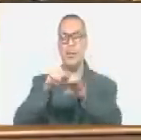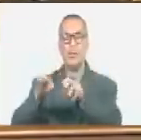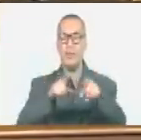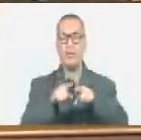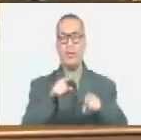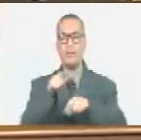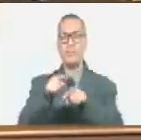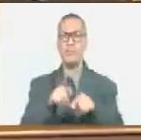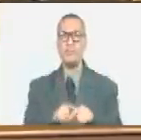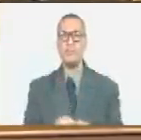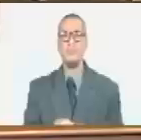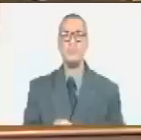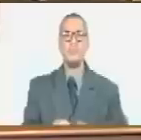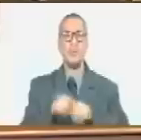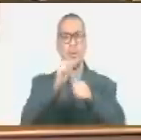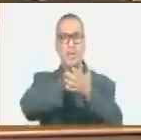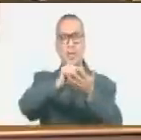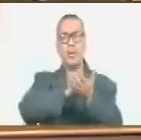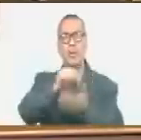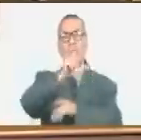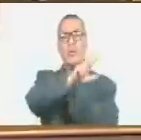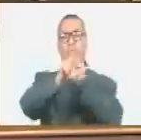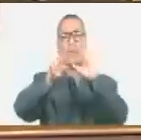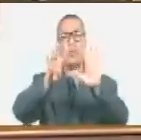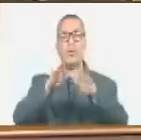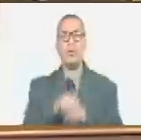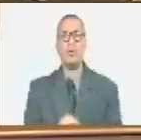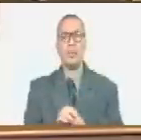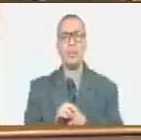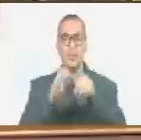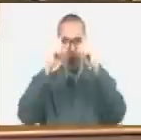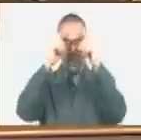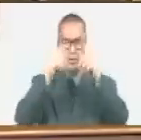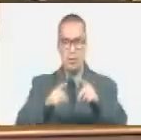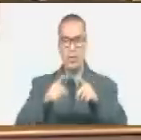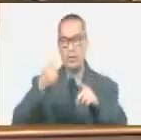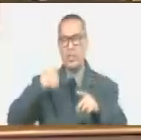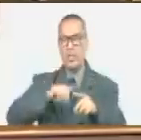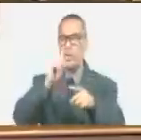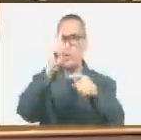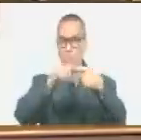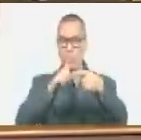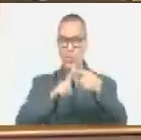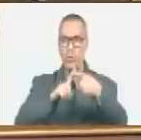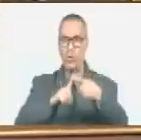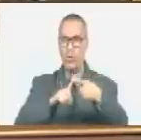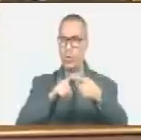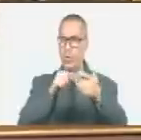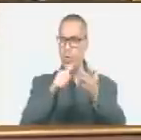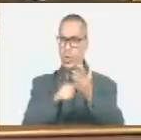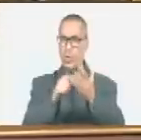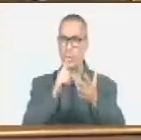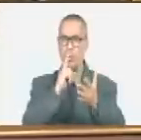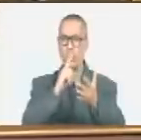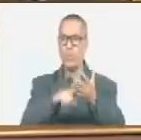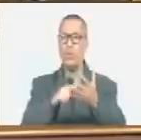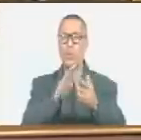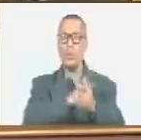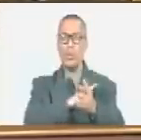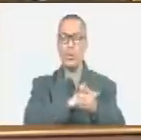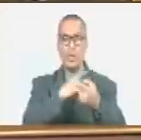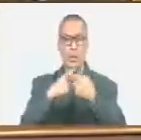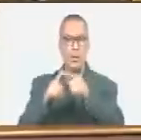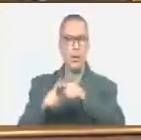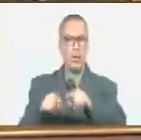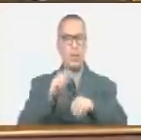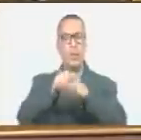de la siguiente manera. Artículo 39. La sentencia contendrá: 1. La identificación de los bienes y efectos